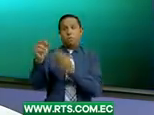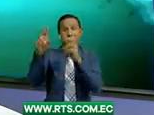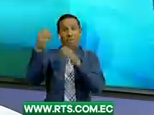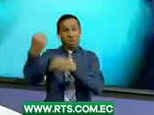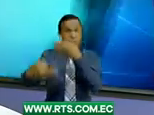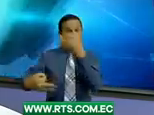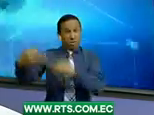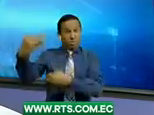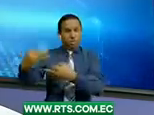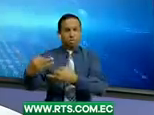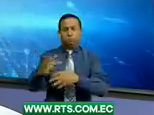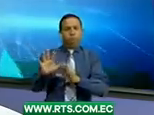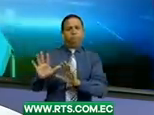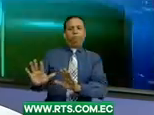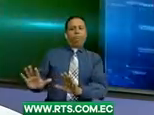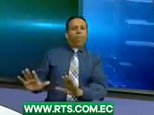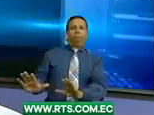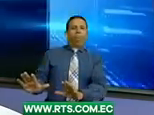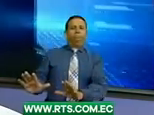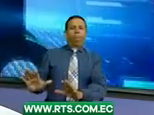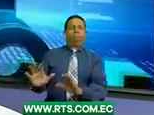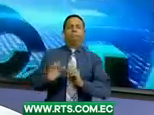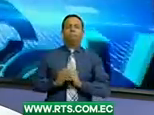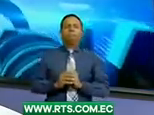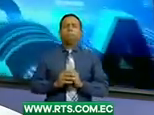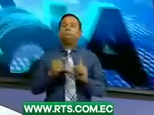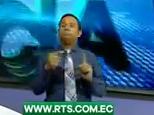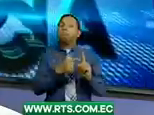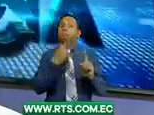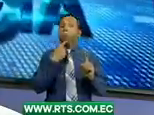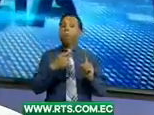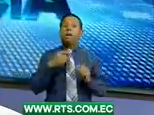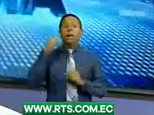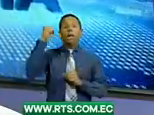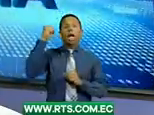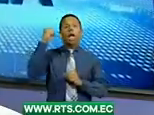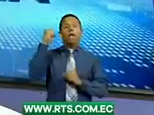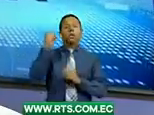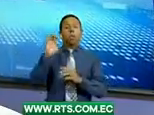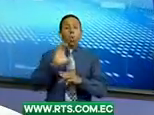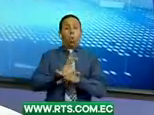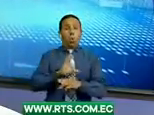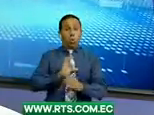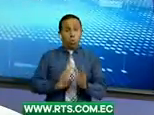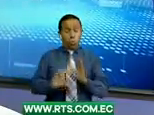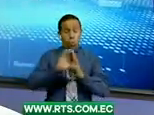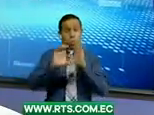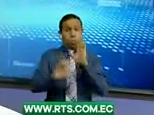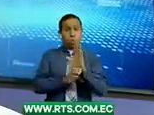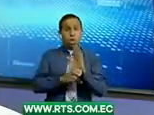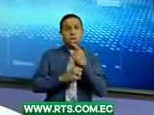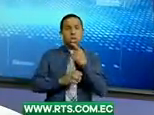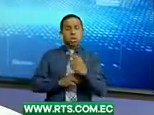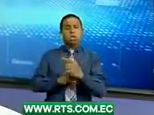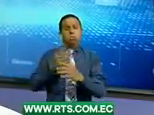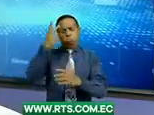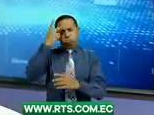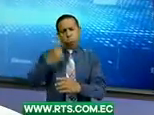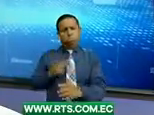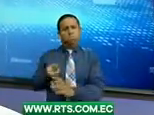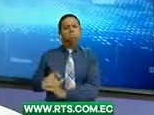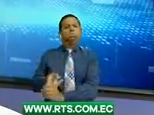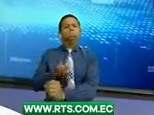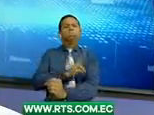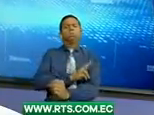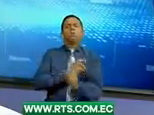2012-2016 que se desarrollará este viernes. Argumenta que el derecho constitucional le permite no declarar en contra de su hermano,